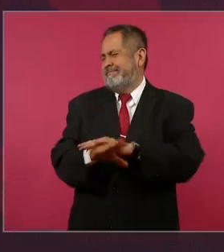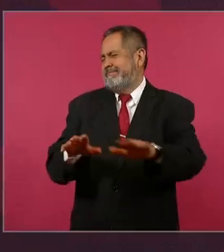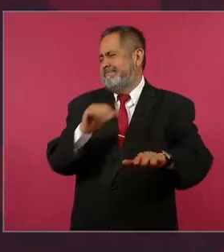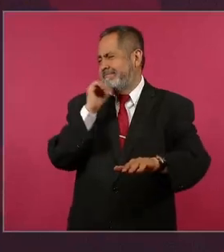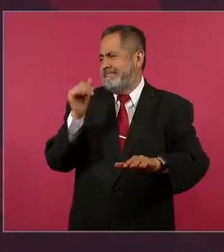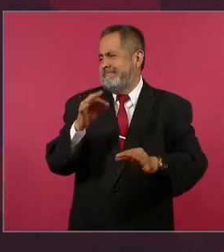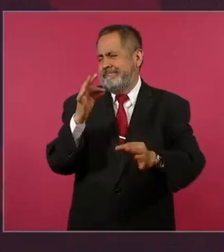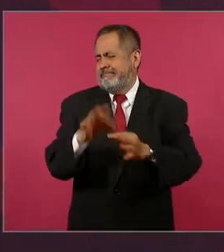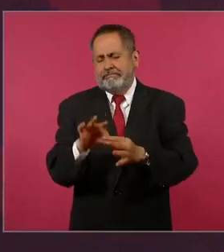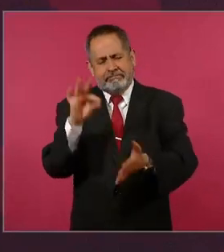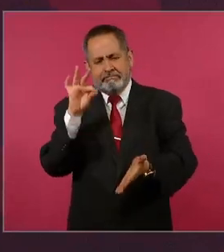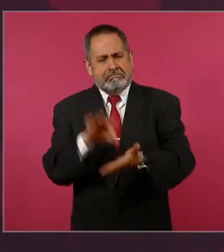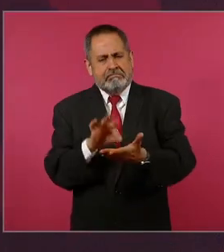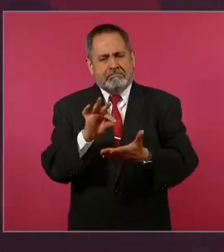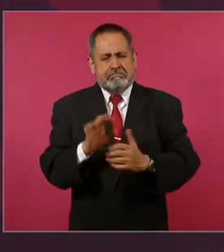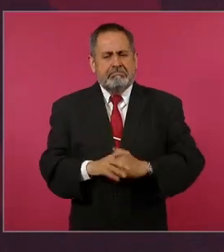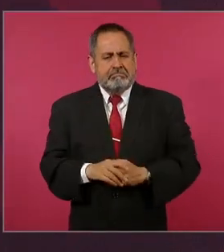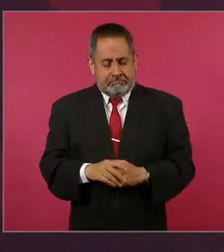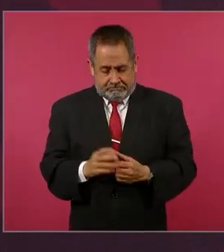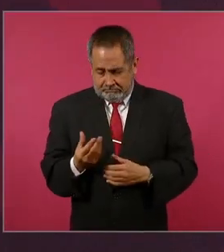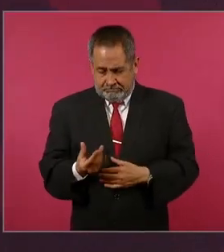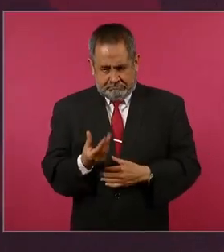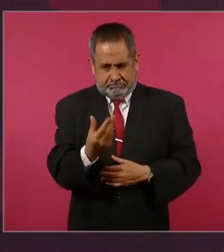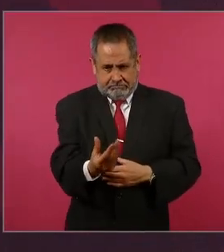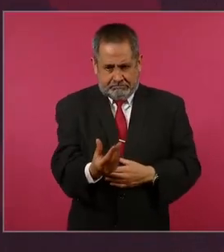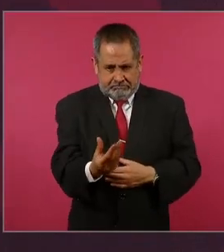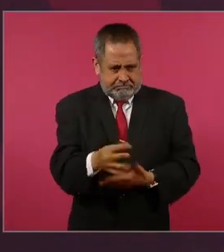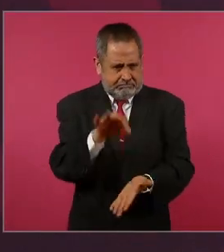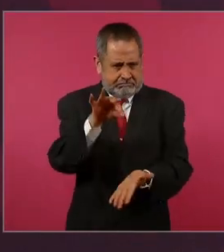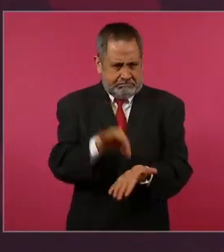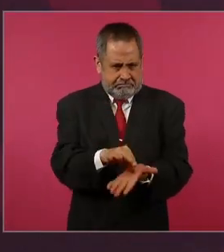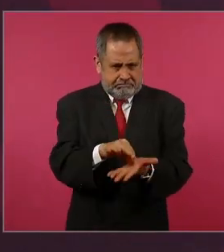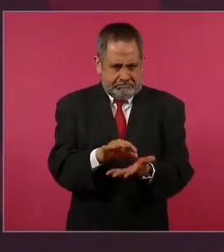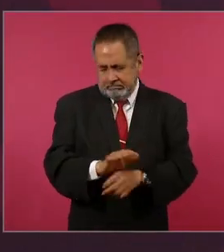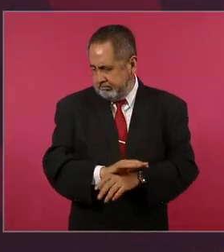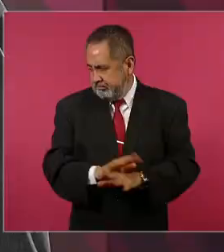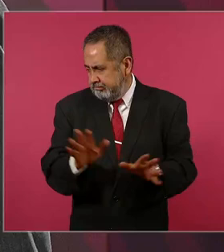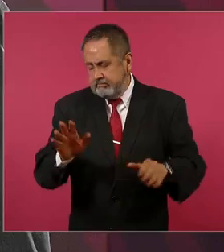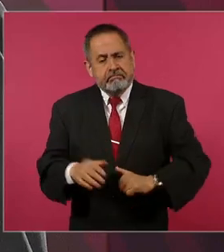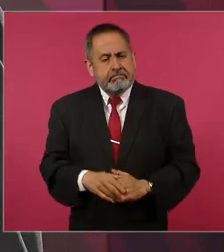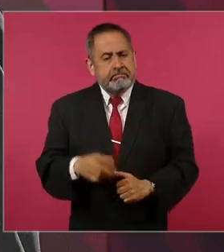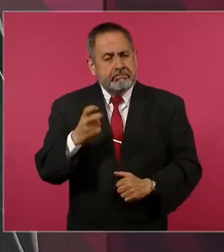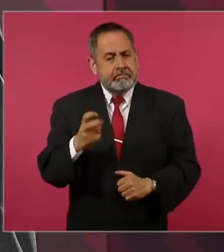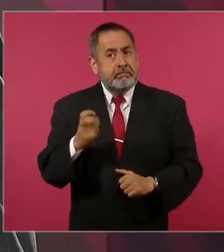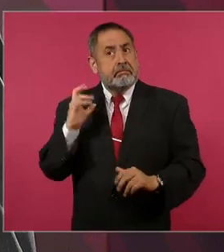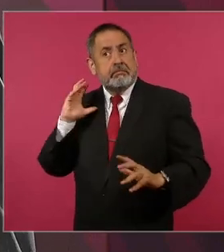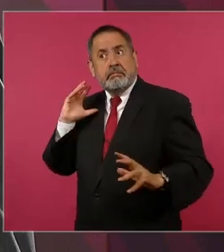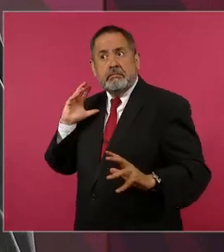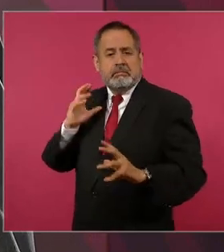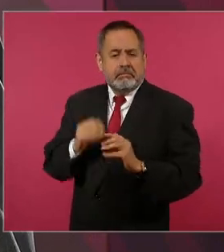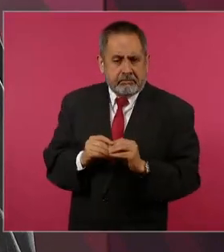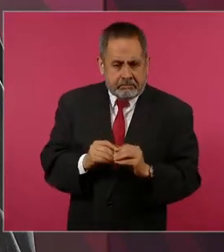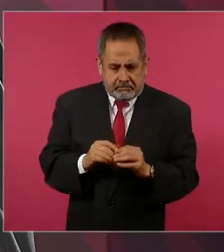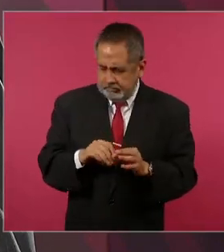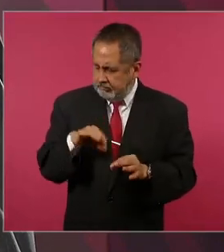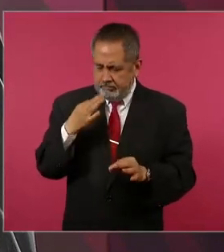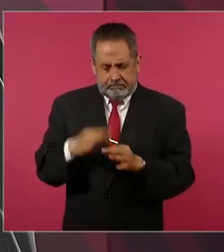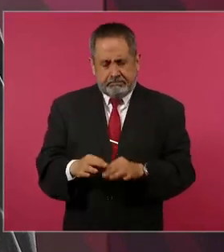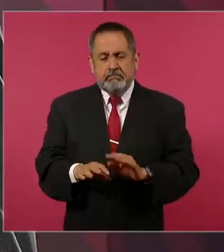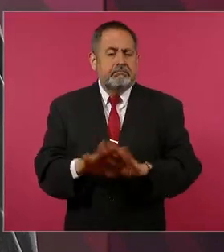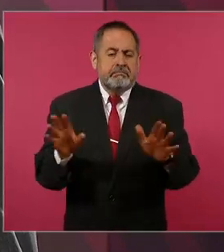porque lo que planteo ahí es lo que ha venido sucediendo.